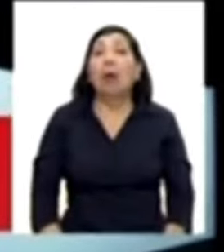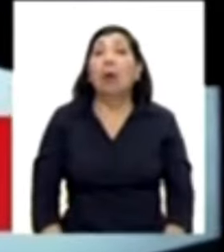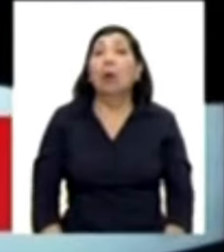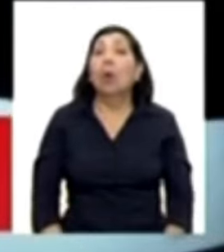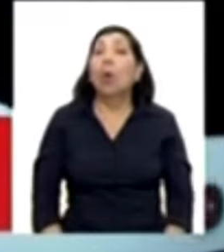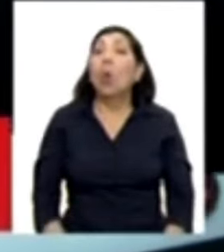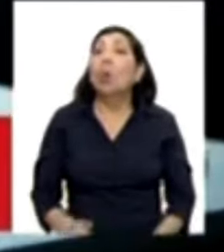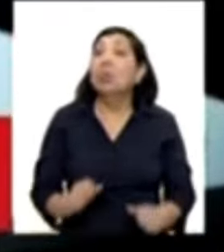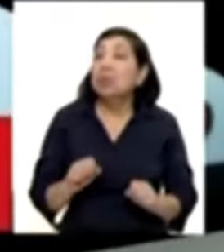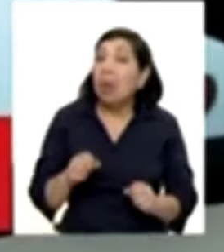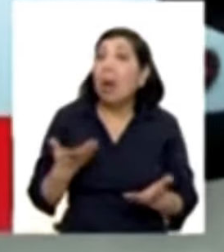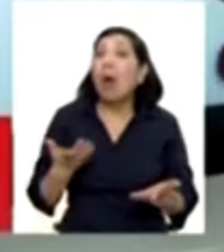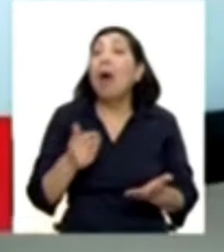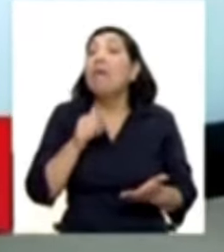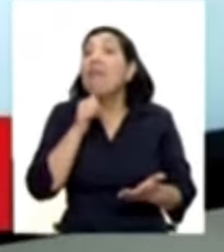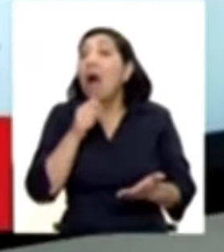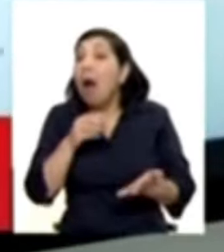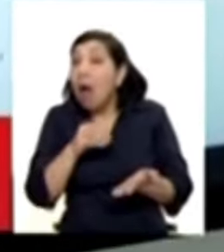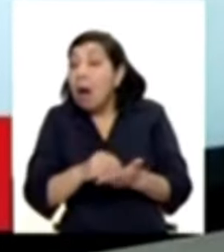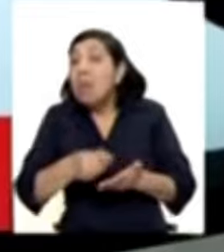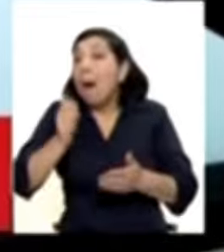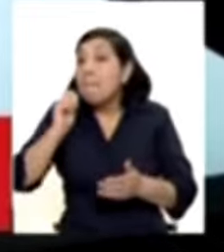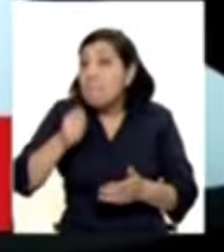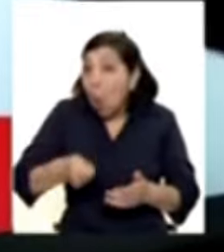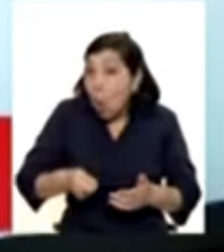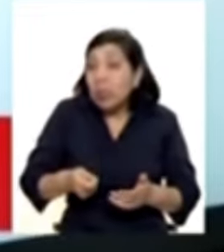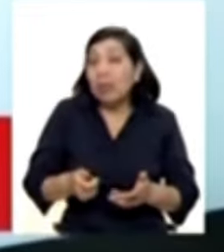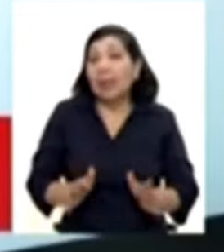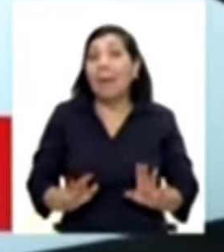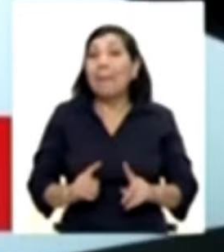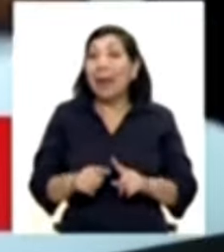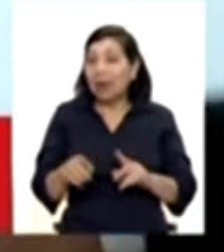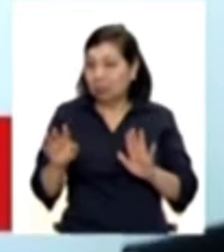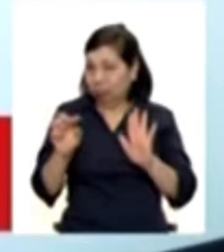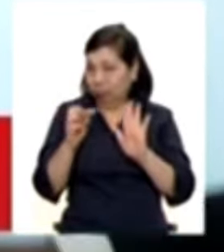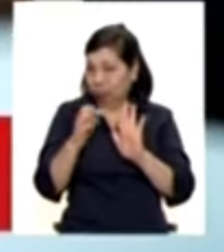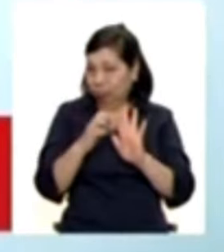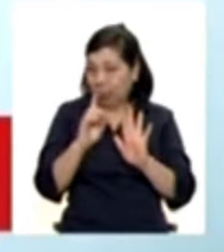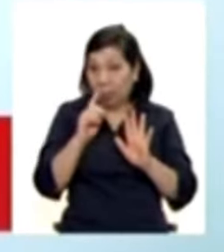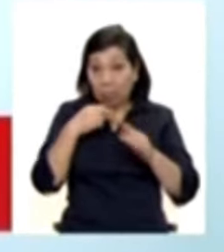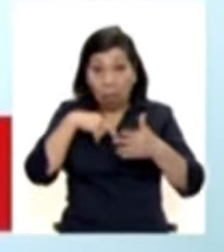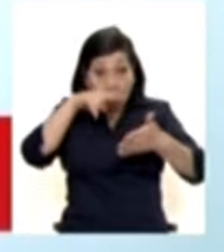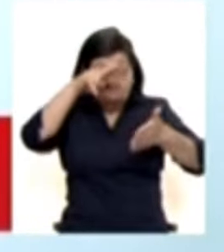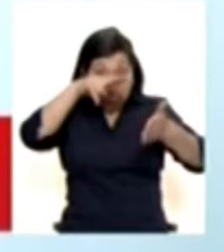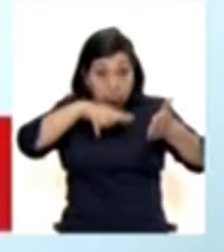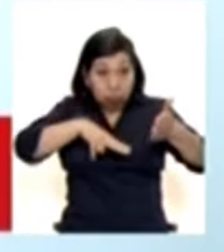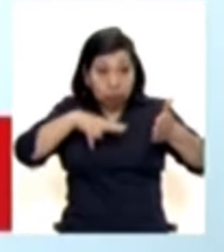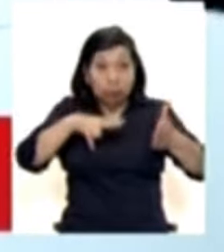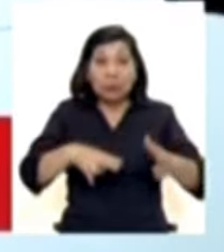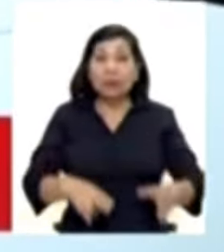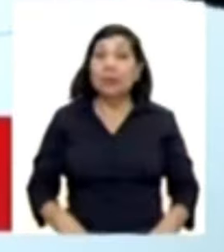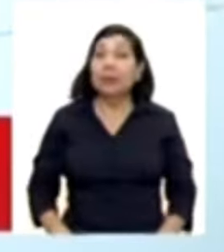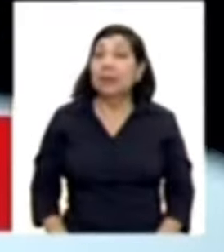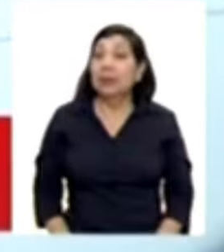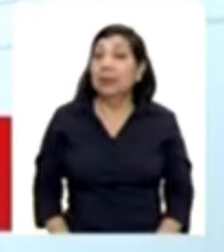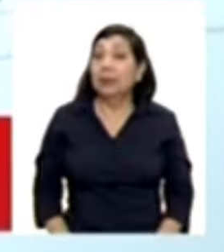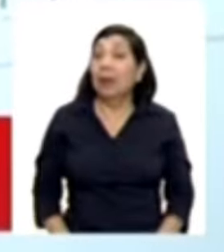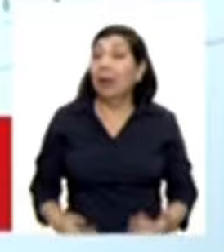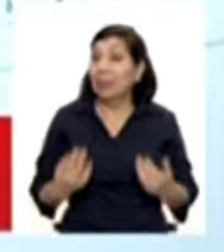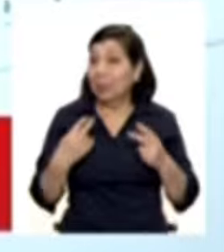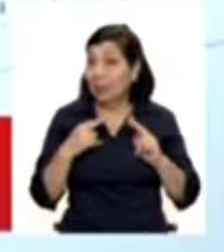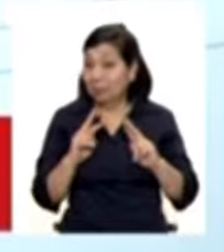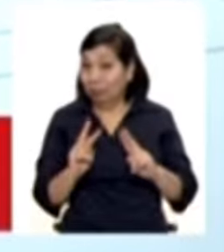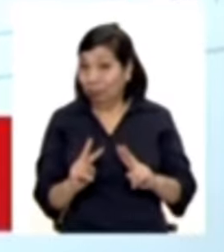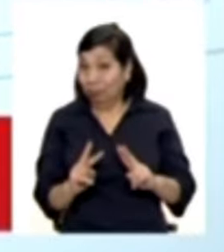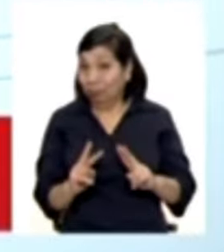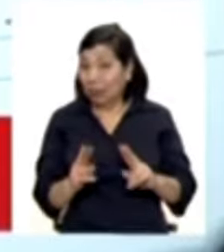a salir si tengo puntos a favor y si tengo papeletas impagas. Ese es uno de los principales. Perfecto. Entonces, hemos visto